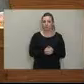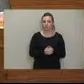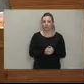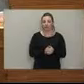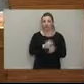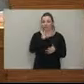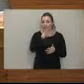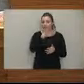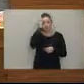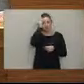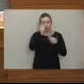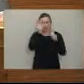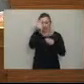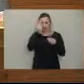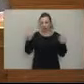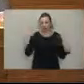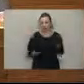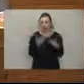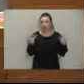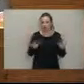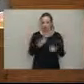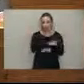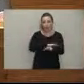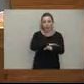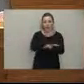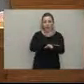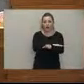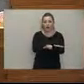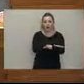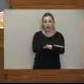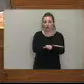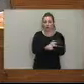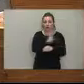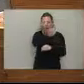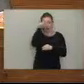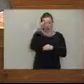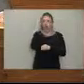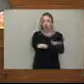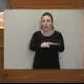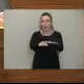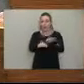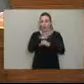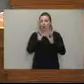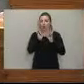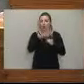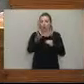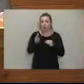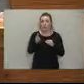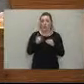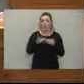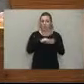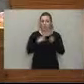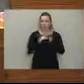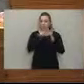porque creemos que no se ha impulsado desde el Gobierno de Madrid, del Gobierno del Partido Popular, las medidas para el seguimiento y